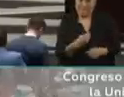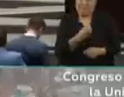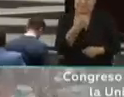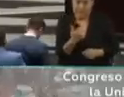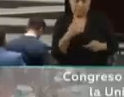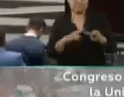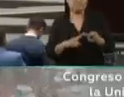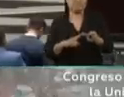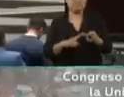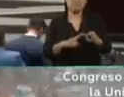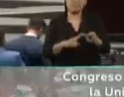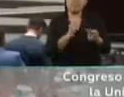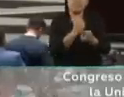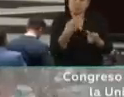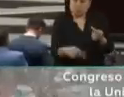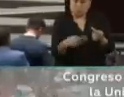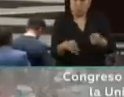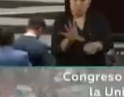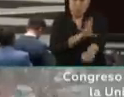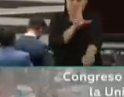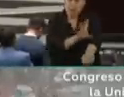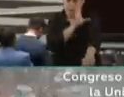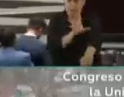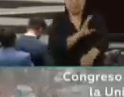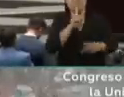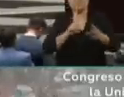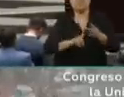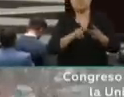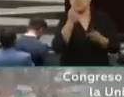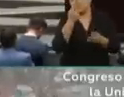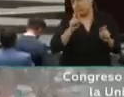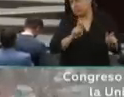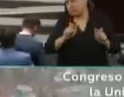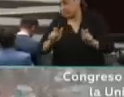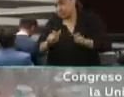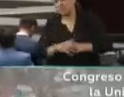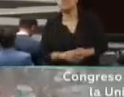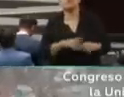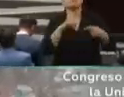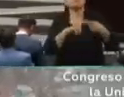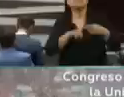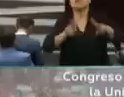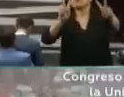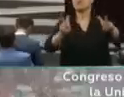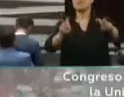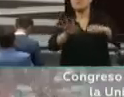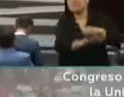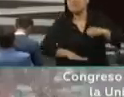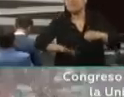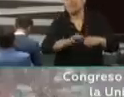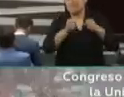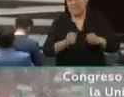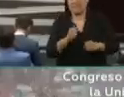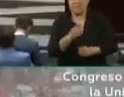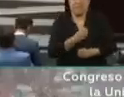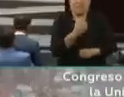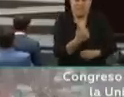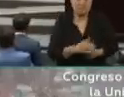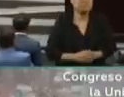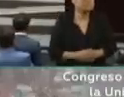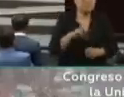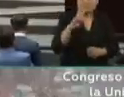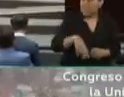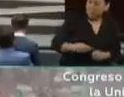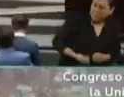soberanía energética y seguridad. Y miren, en el tema de bienestar, por primera